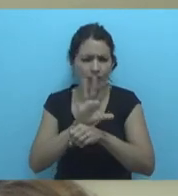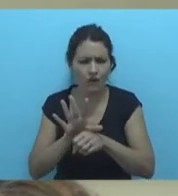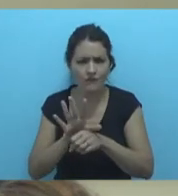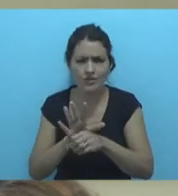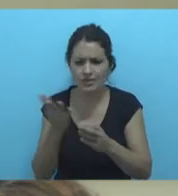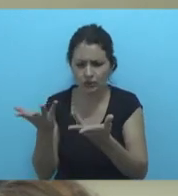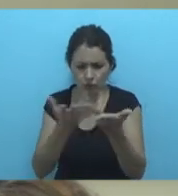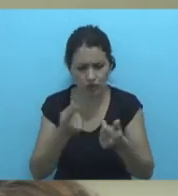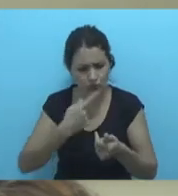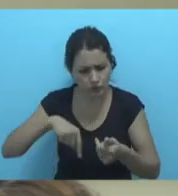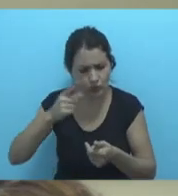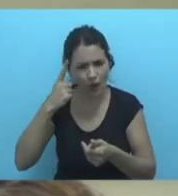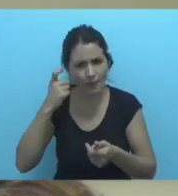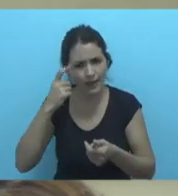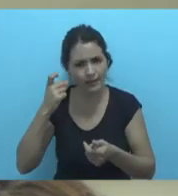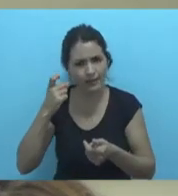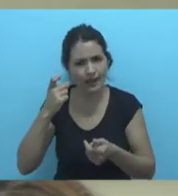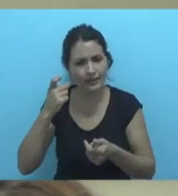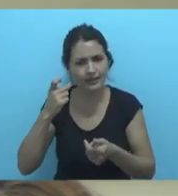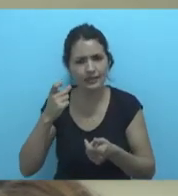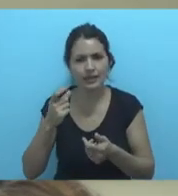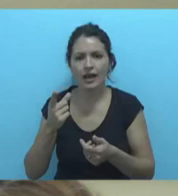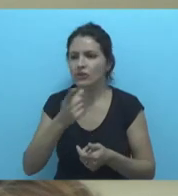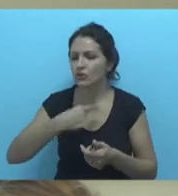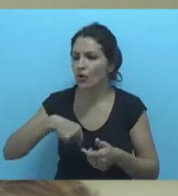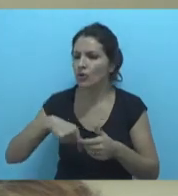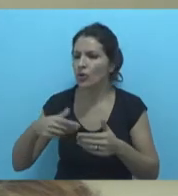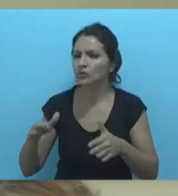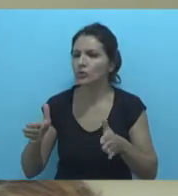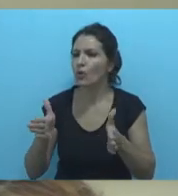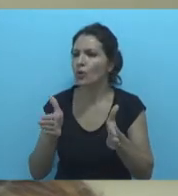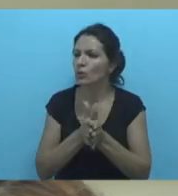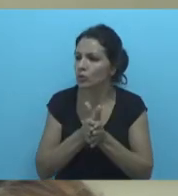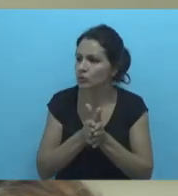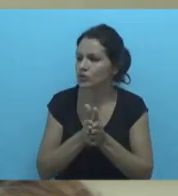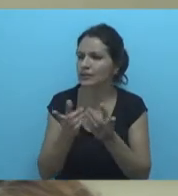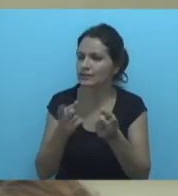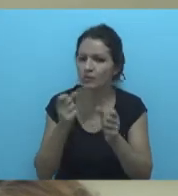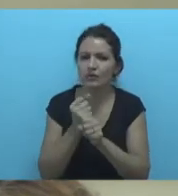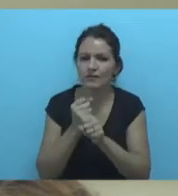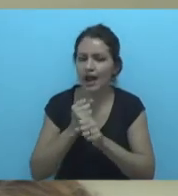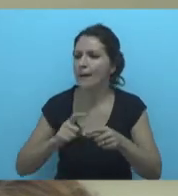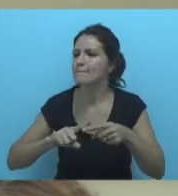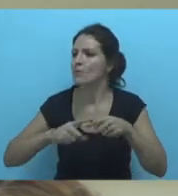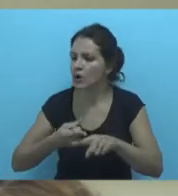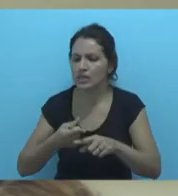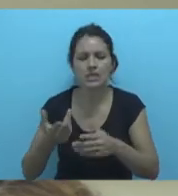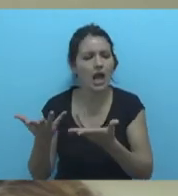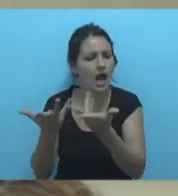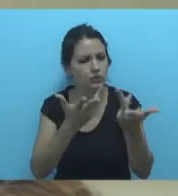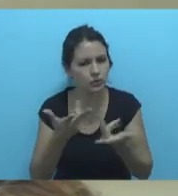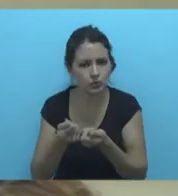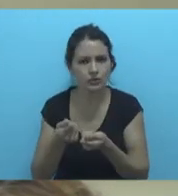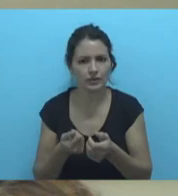en el 2020, tiene que ser que de esto salimos mejor, con más y mejor política, con muchísima más cooperación.